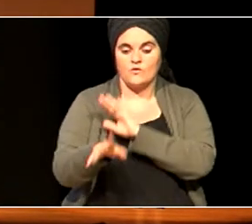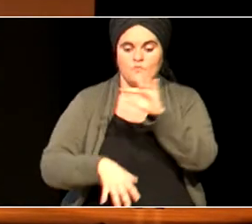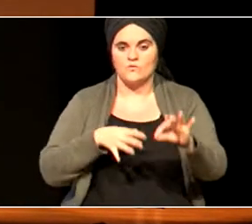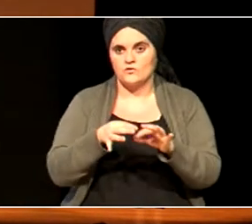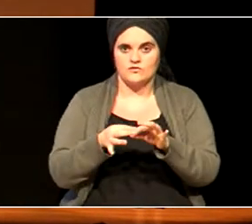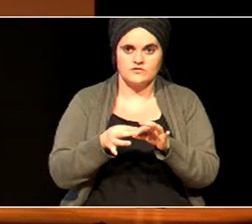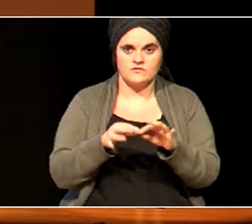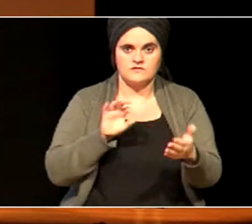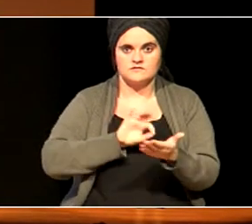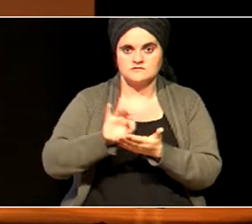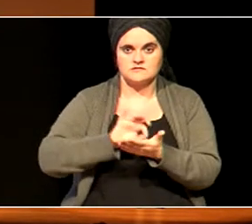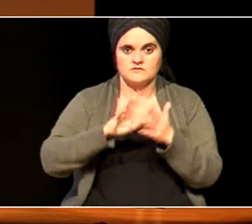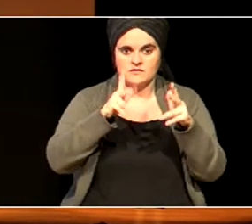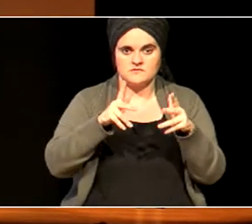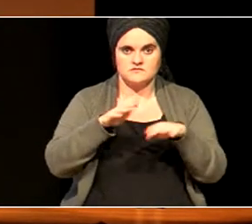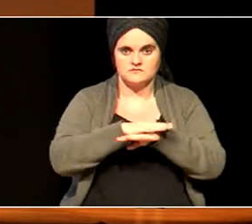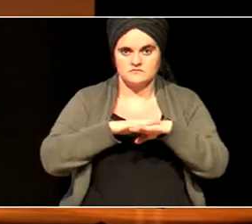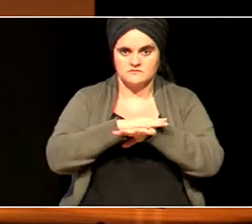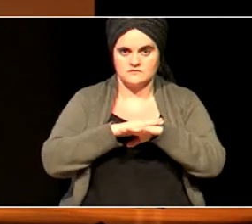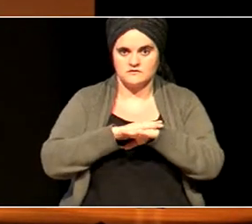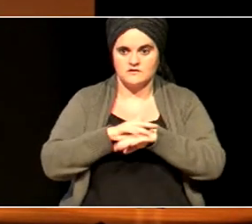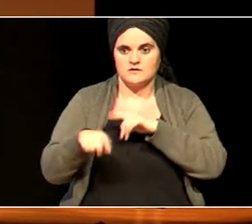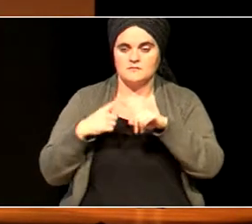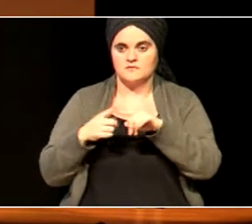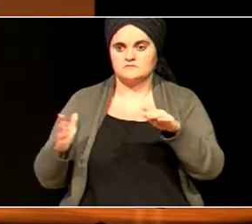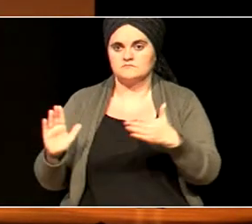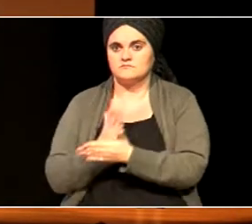de servicios administrativos básicos y edición gráfica.